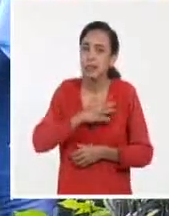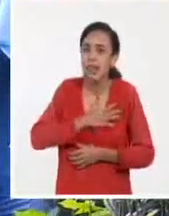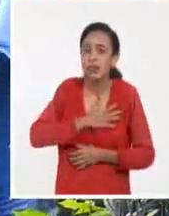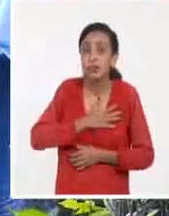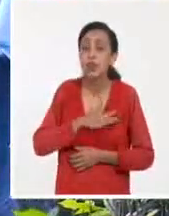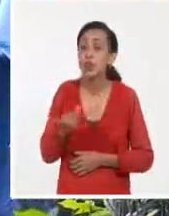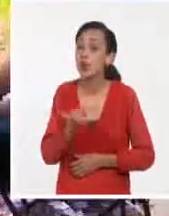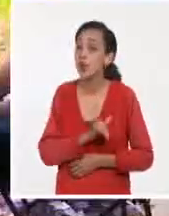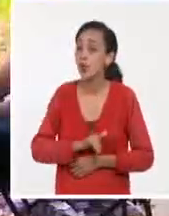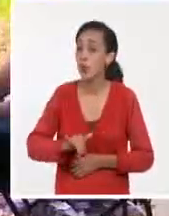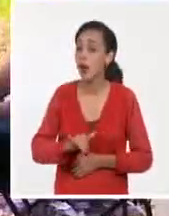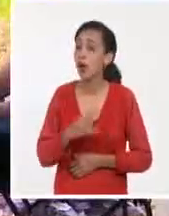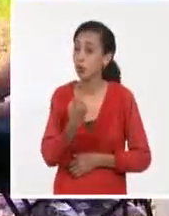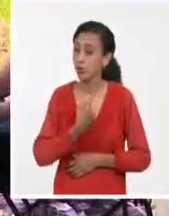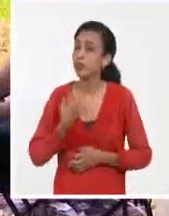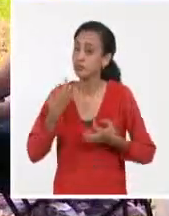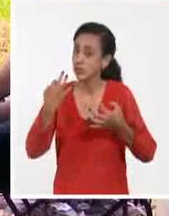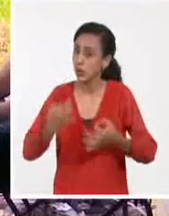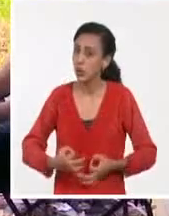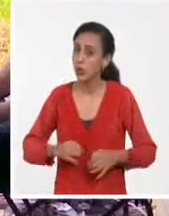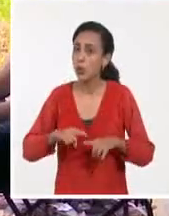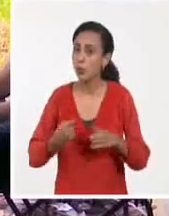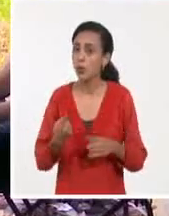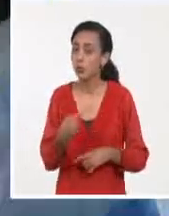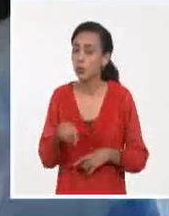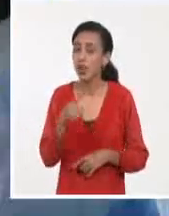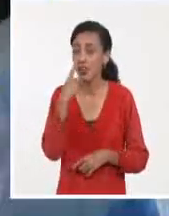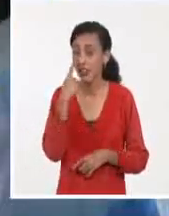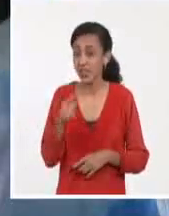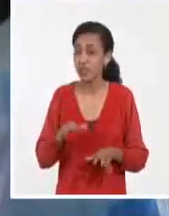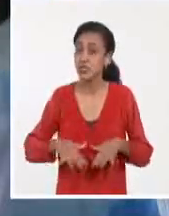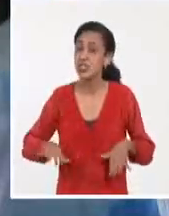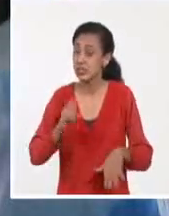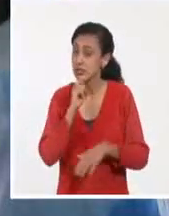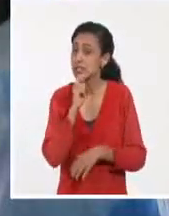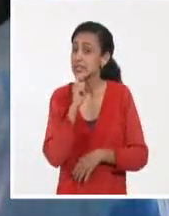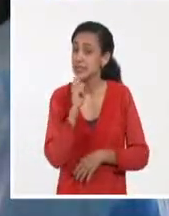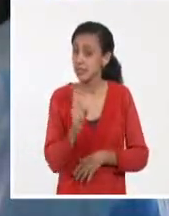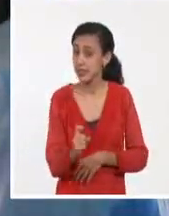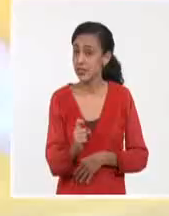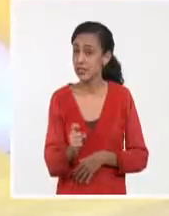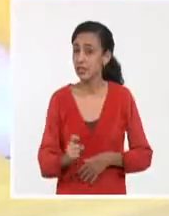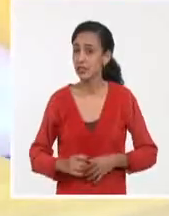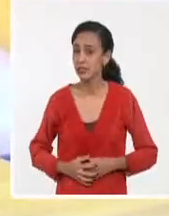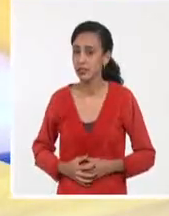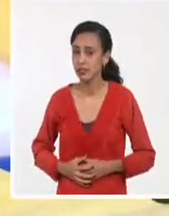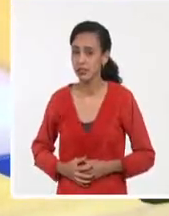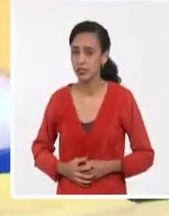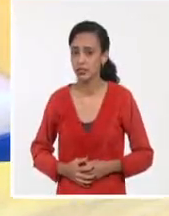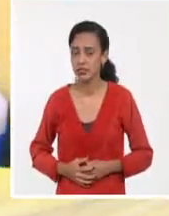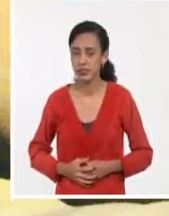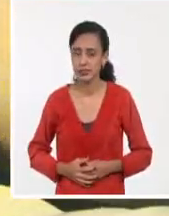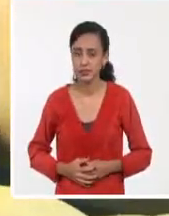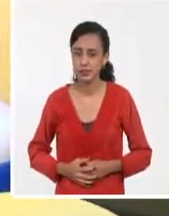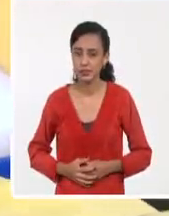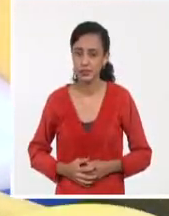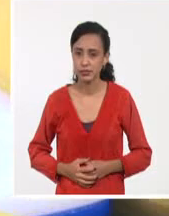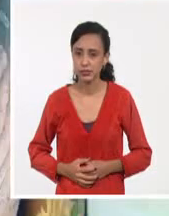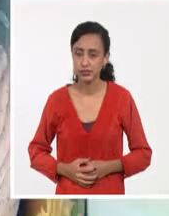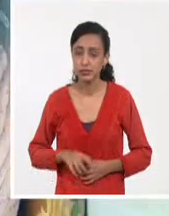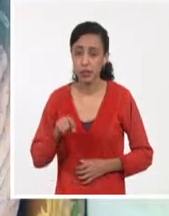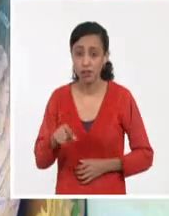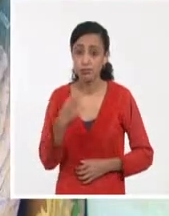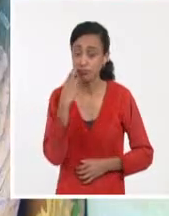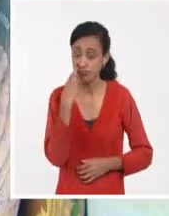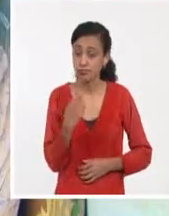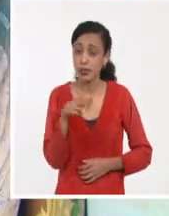en convicciones, porque tuvieron que enfrentar situaciones realmente complejas. En la cita se